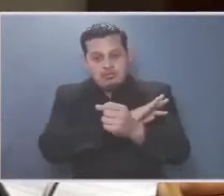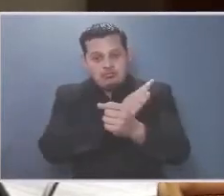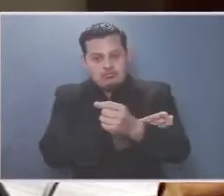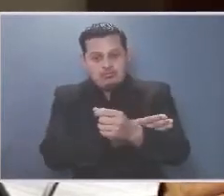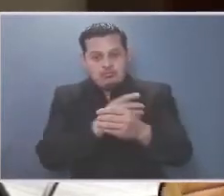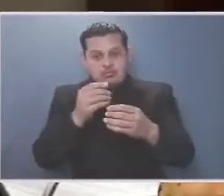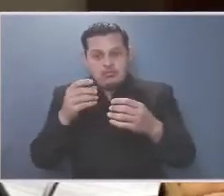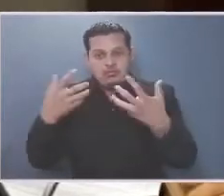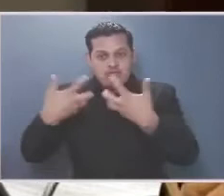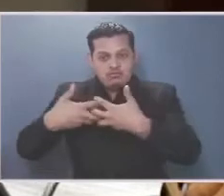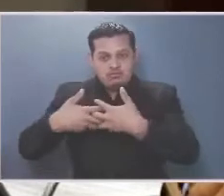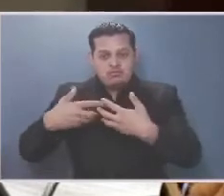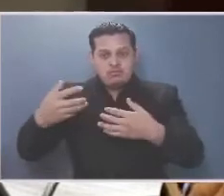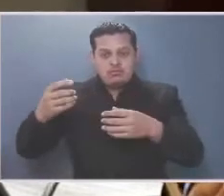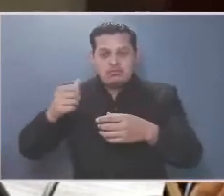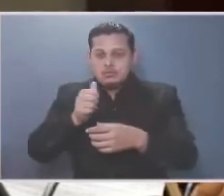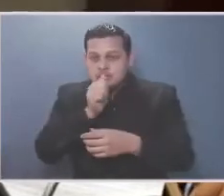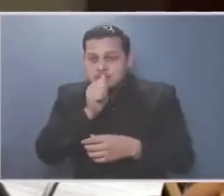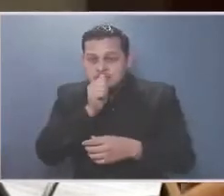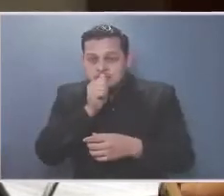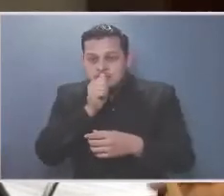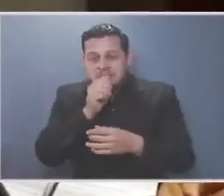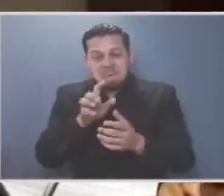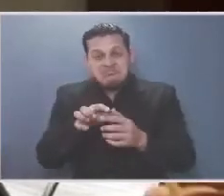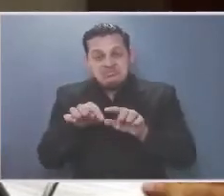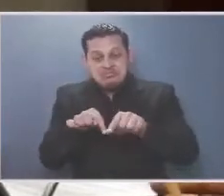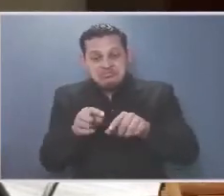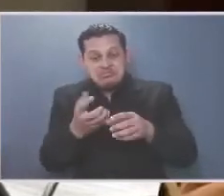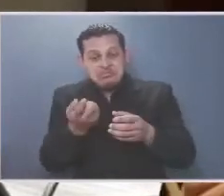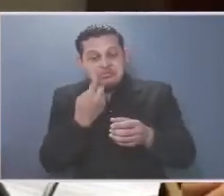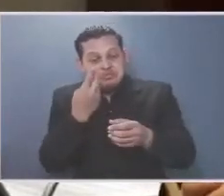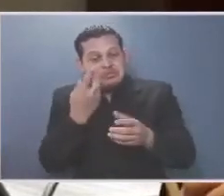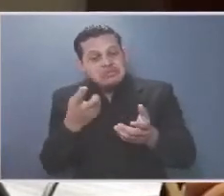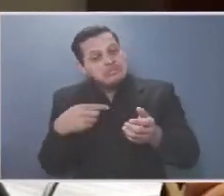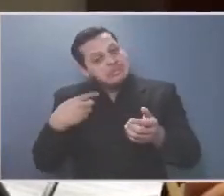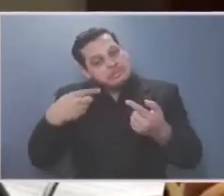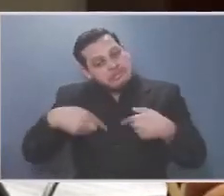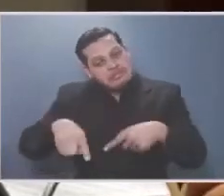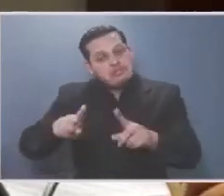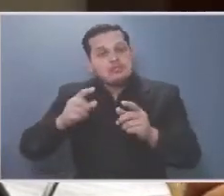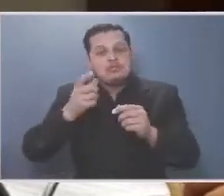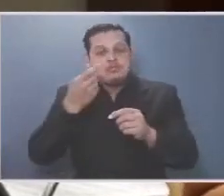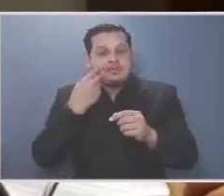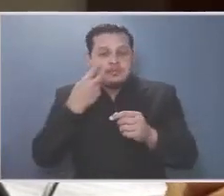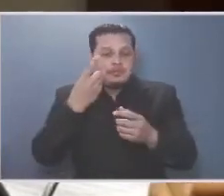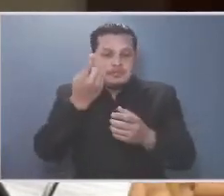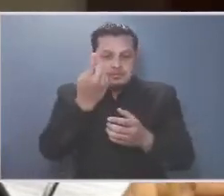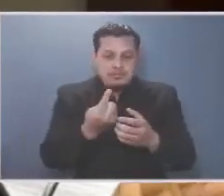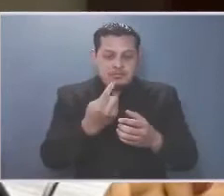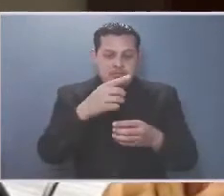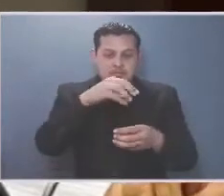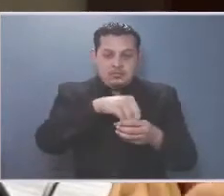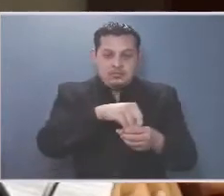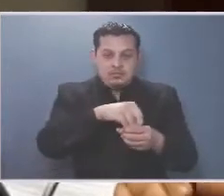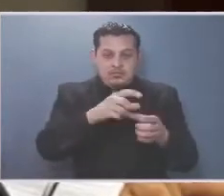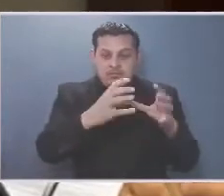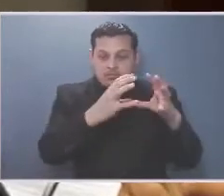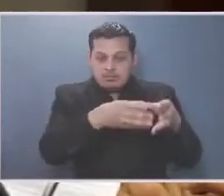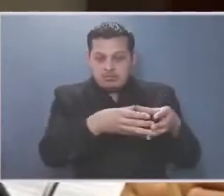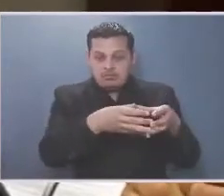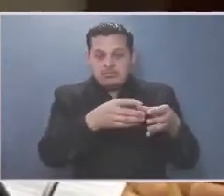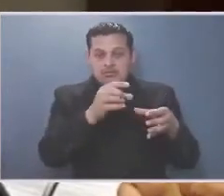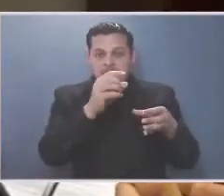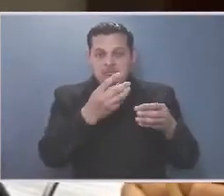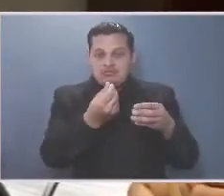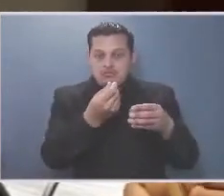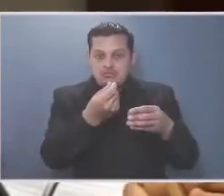personas que únicamente buscan hacerse más millonaria siempre así de que es histórico yo creo que